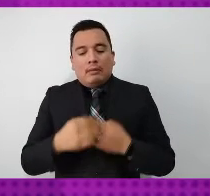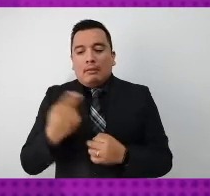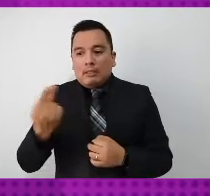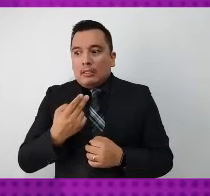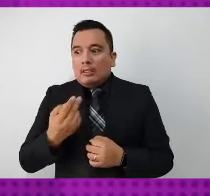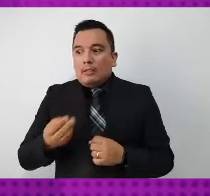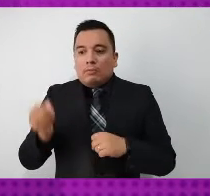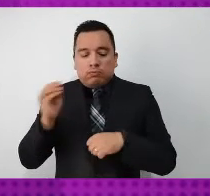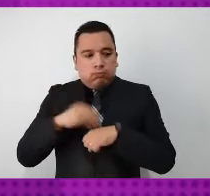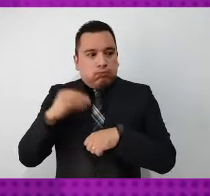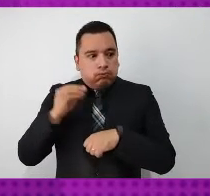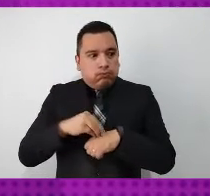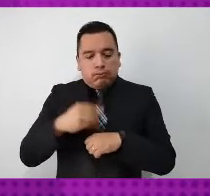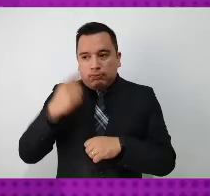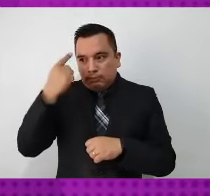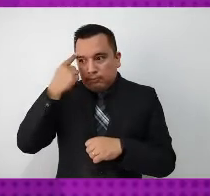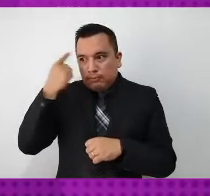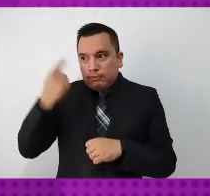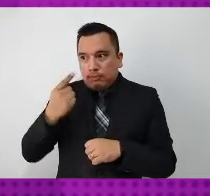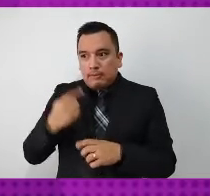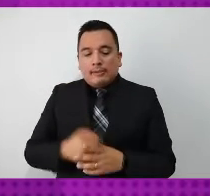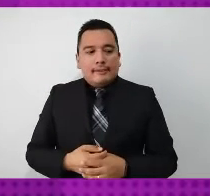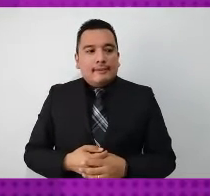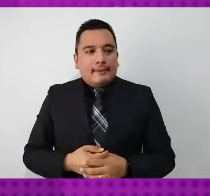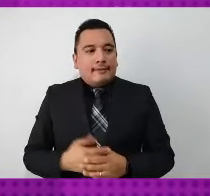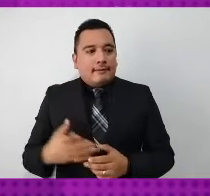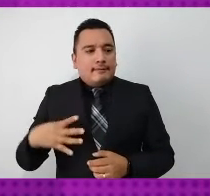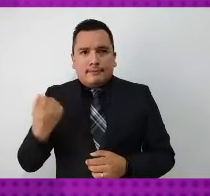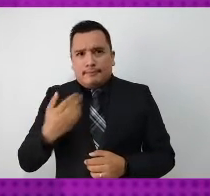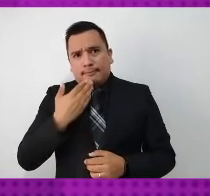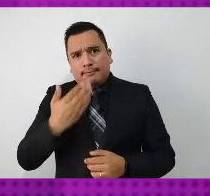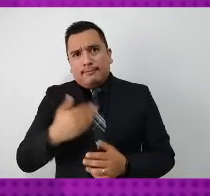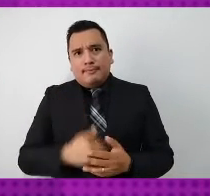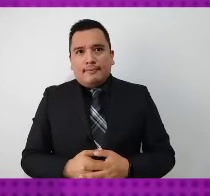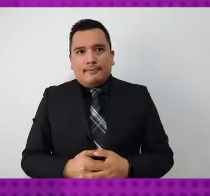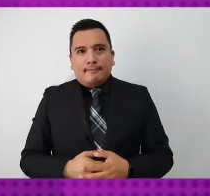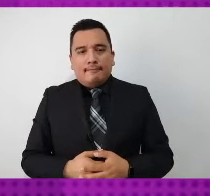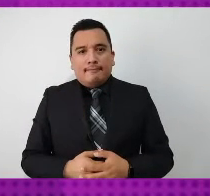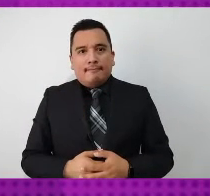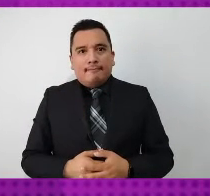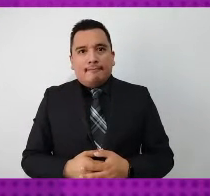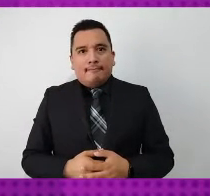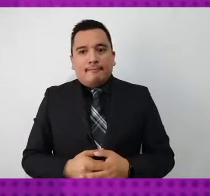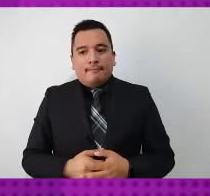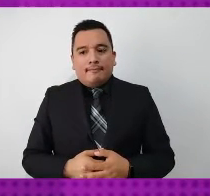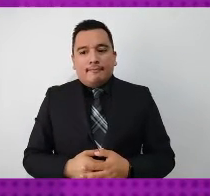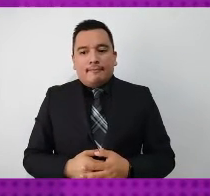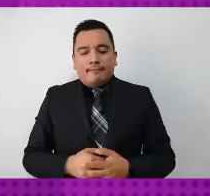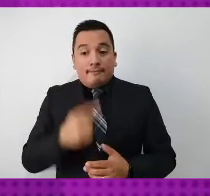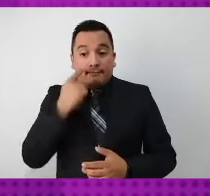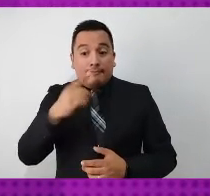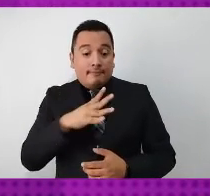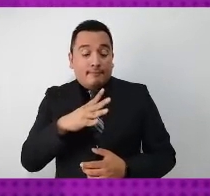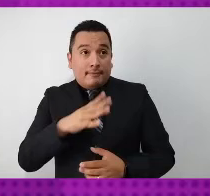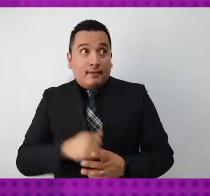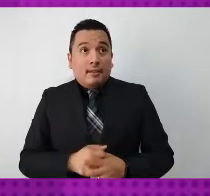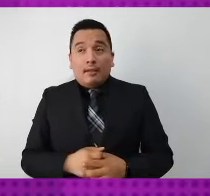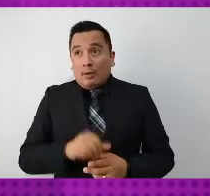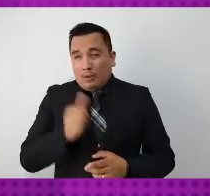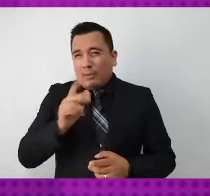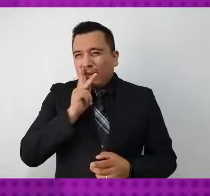poder buscar el bienestar pienso que hay otra palabra que me encanta que es política pero no política electoral